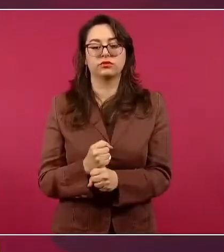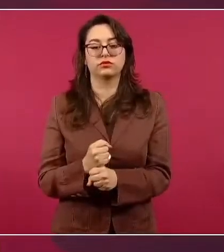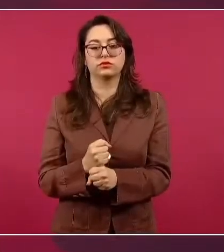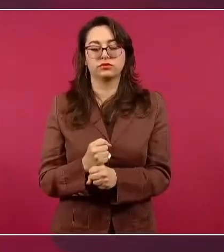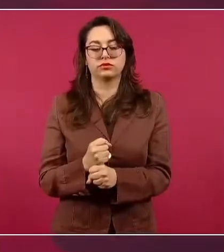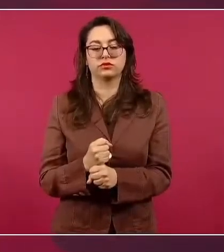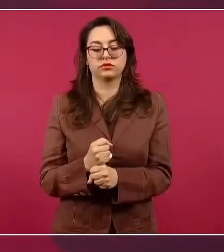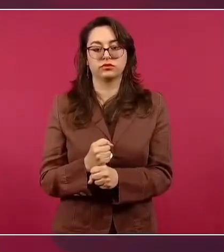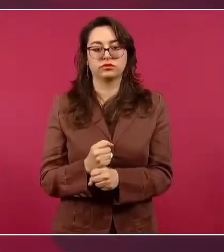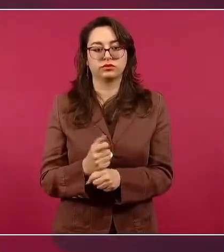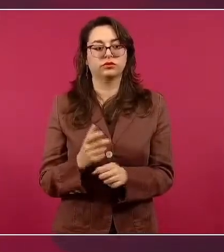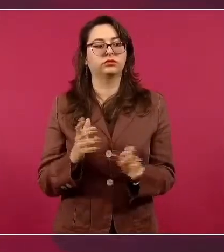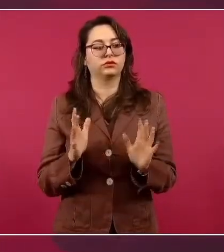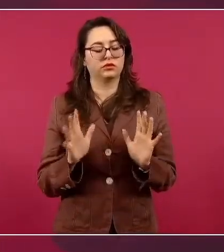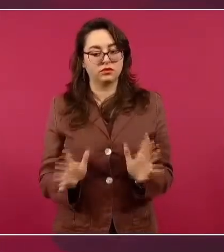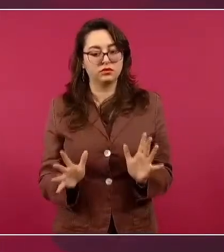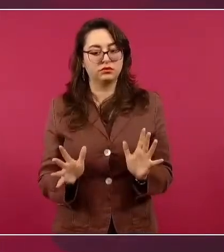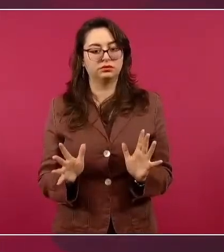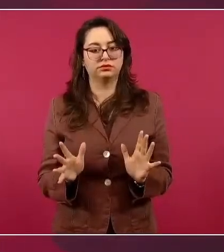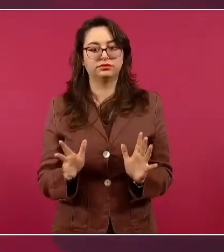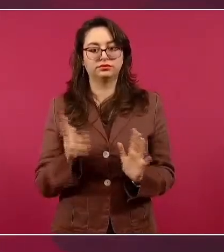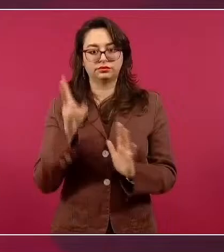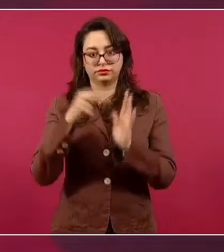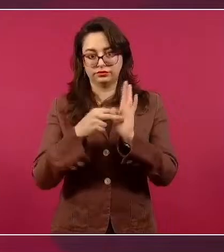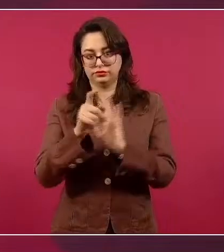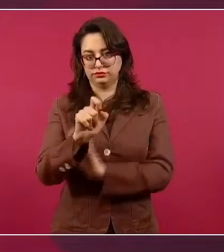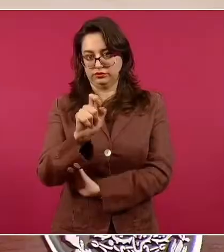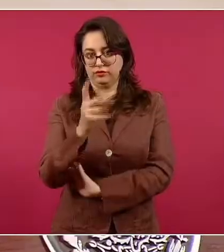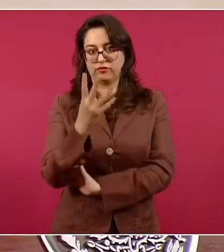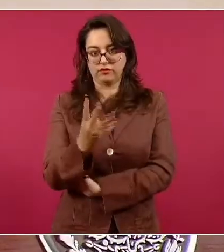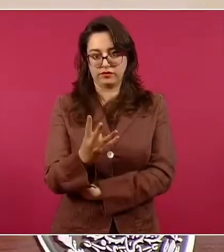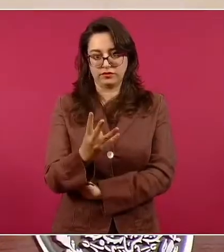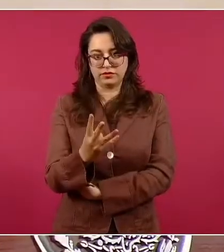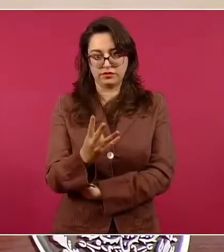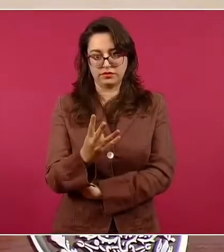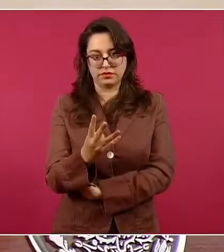aún con la antigüedad de